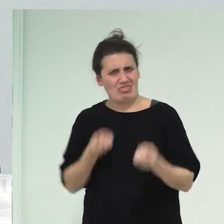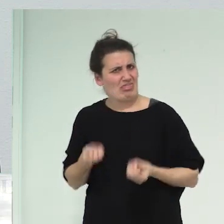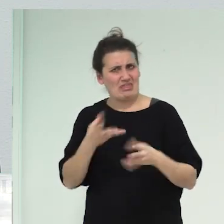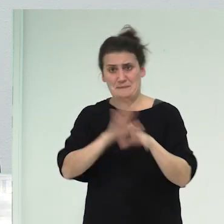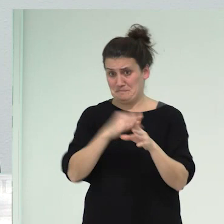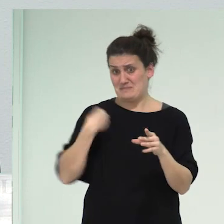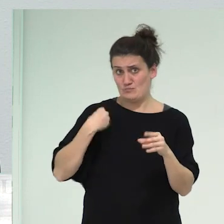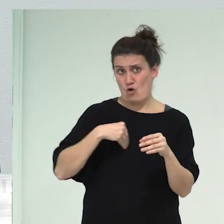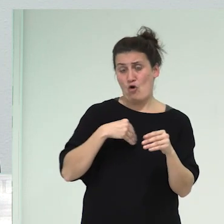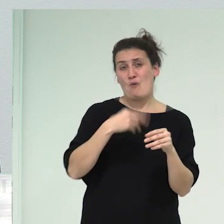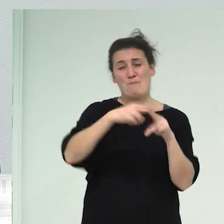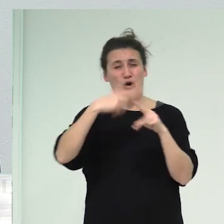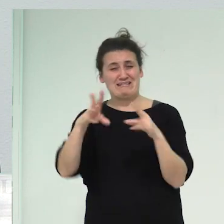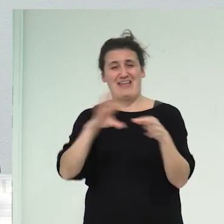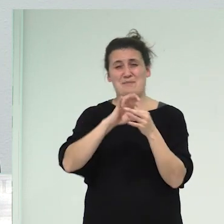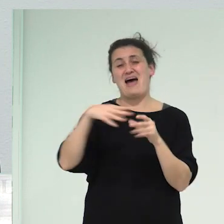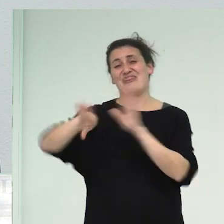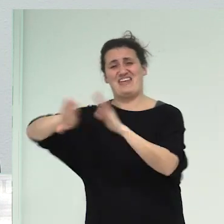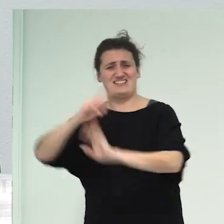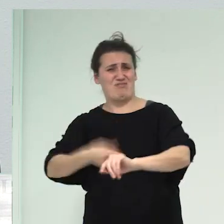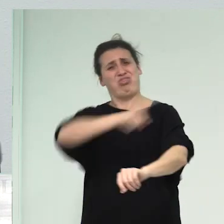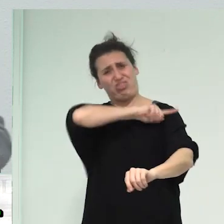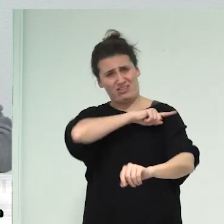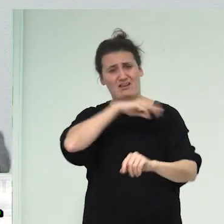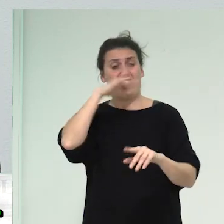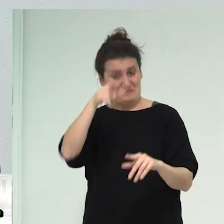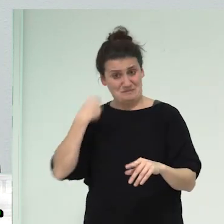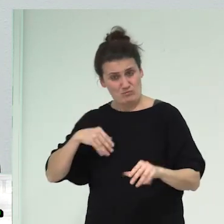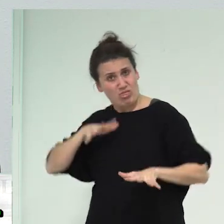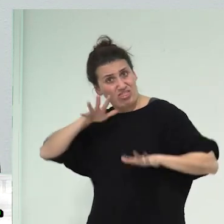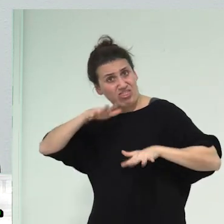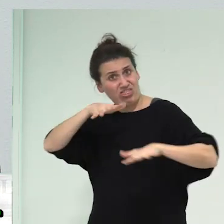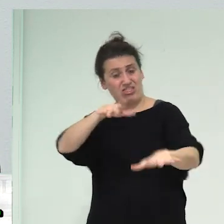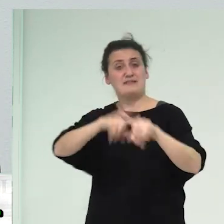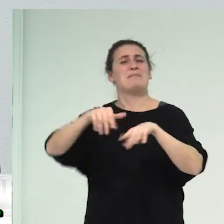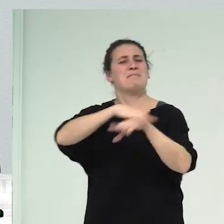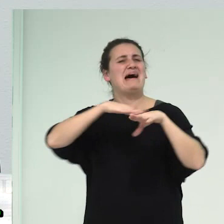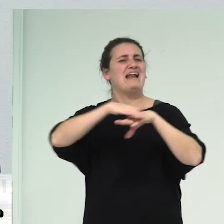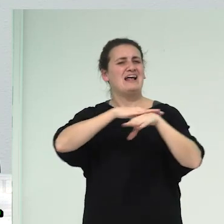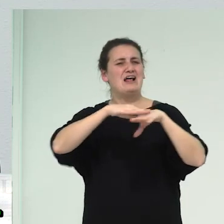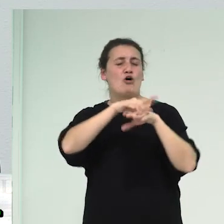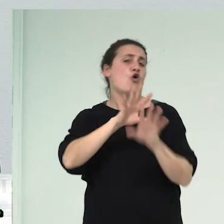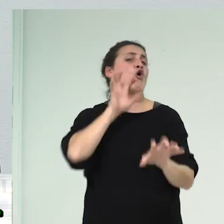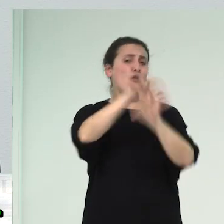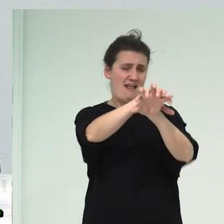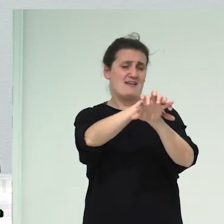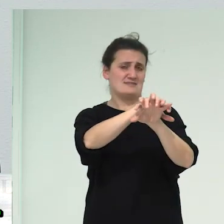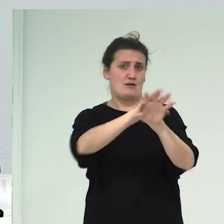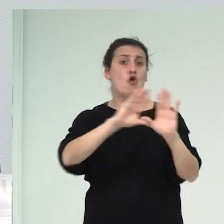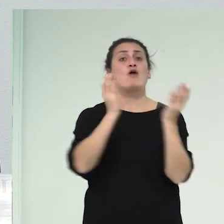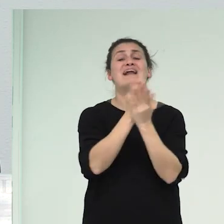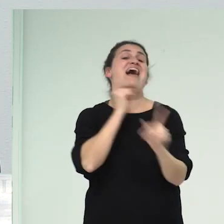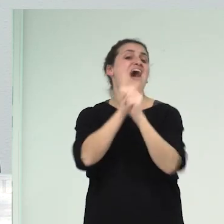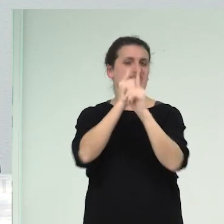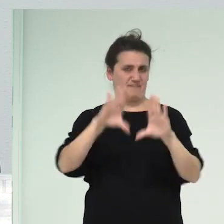derecha, es el ejemplo más visible en los que se manifiestan estos neofundamentalismos coloniales, globales,